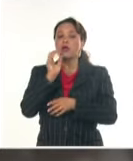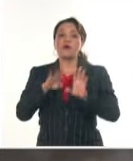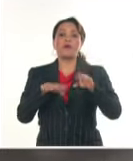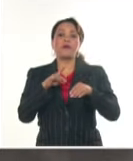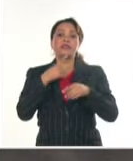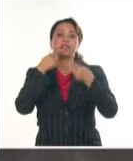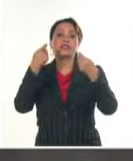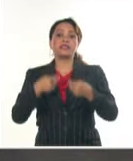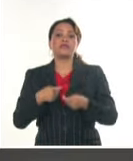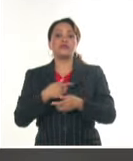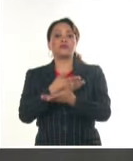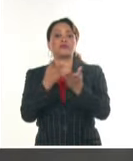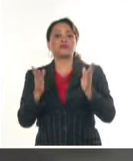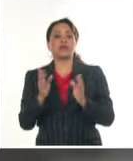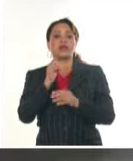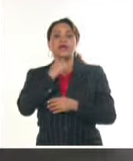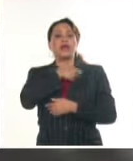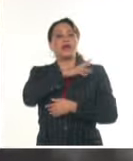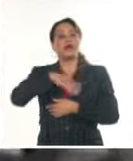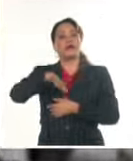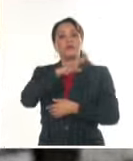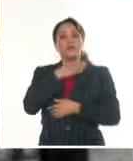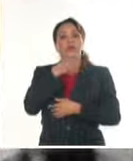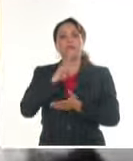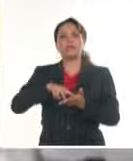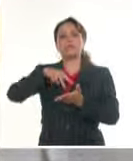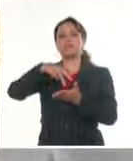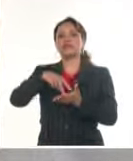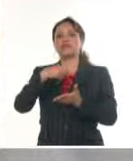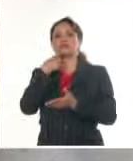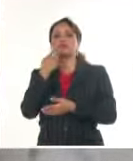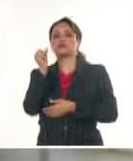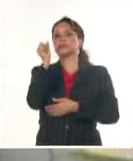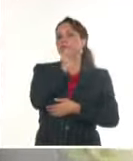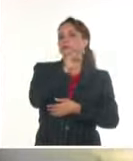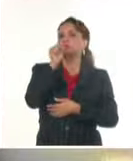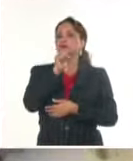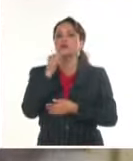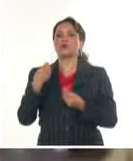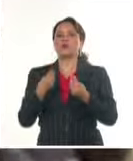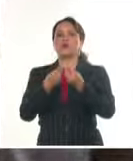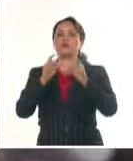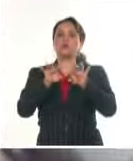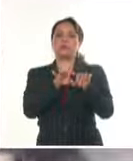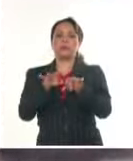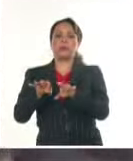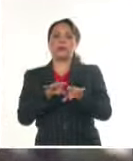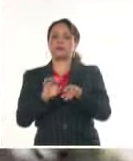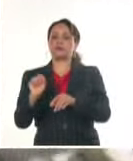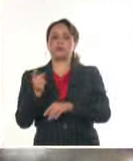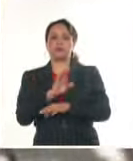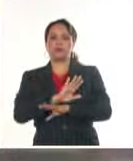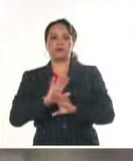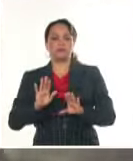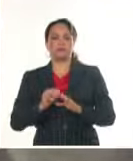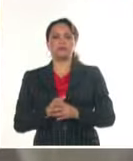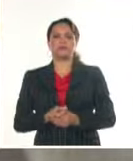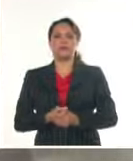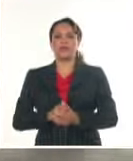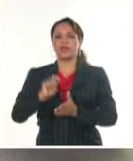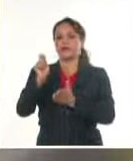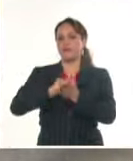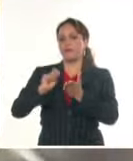decidido ofrecer al auditorio una presentación en directo acompañándose al piano. El poeta, escritor y etnólogo